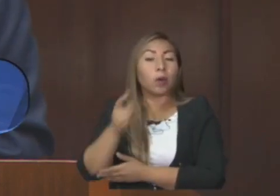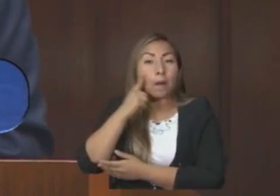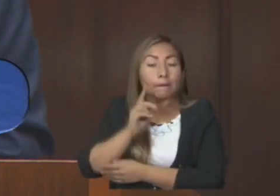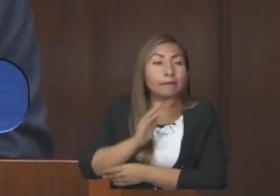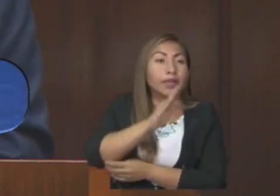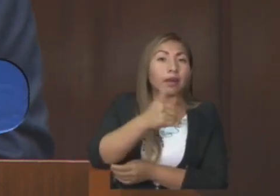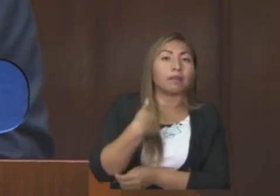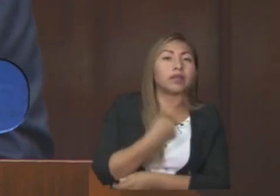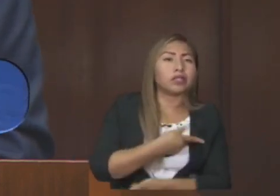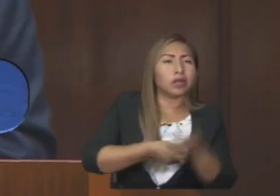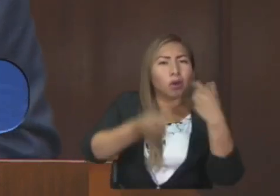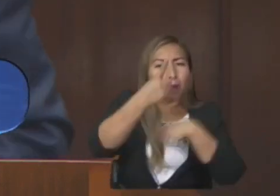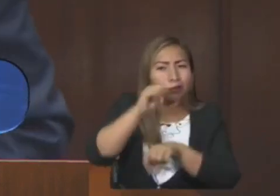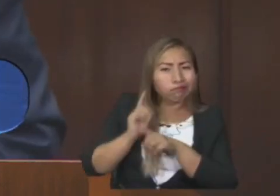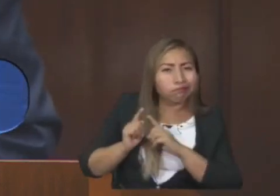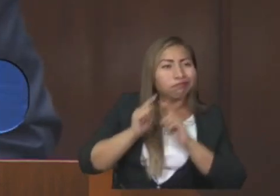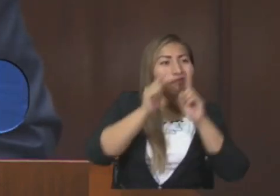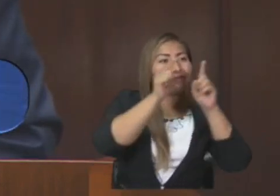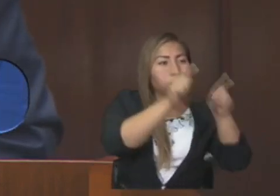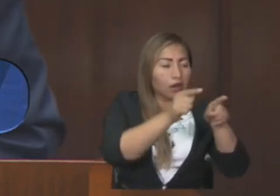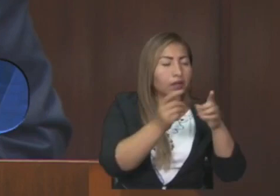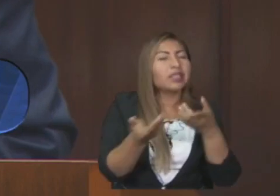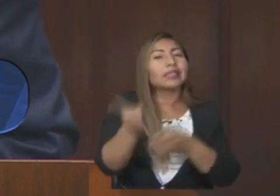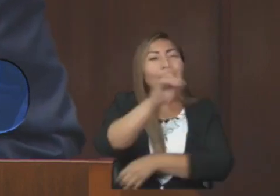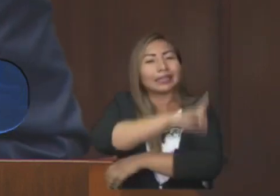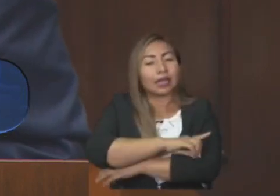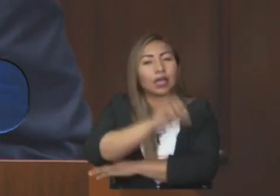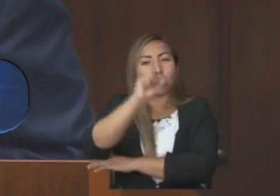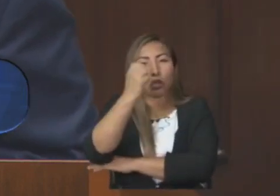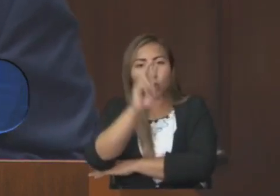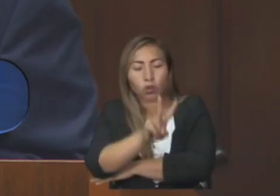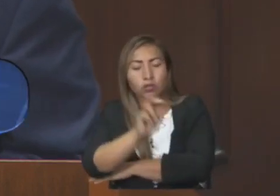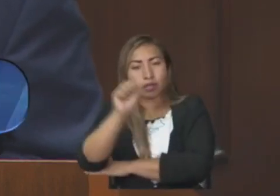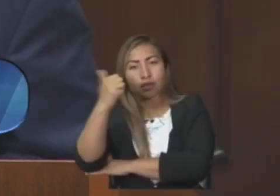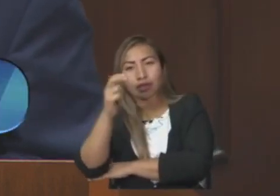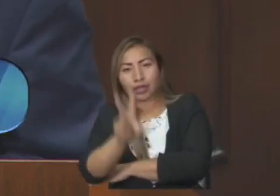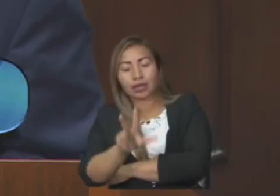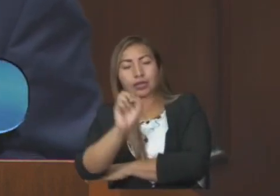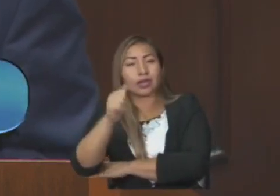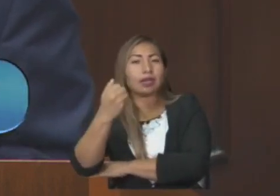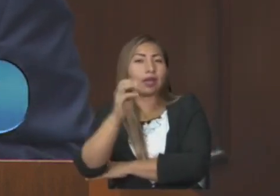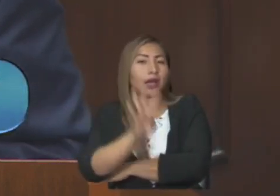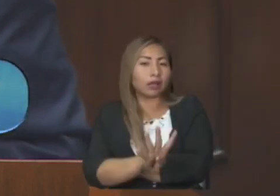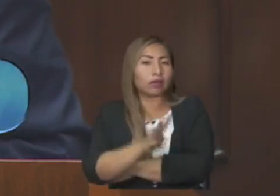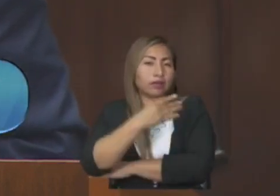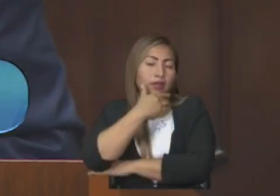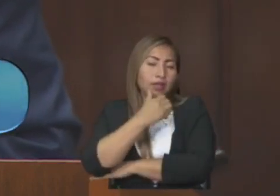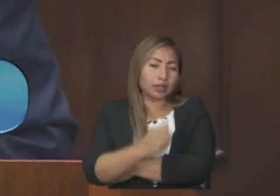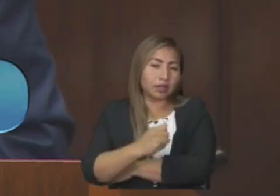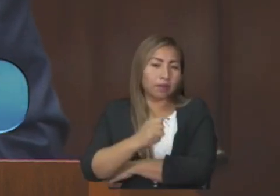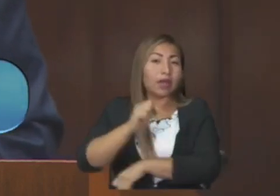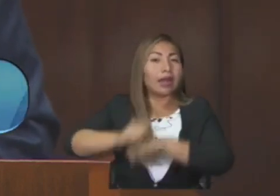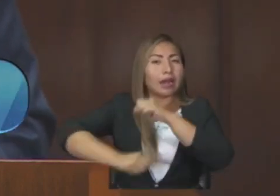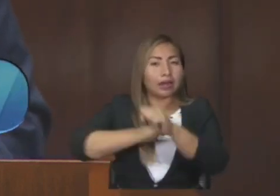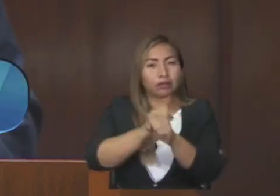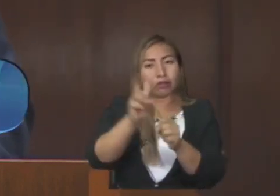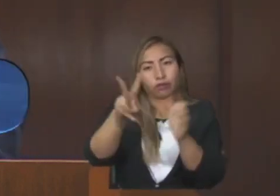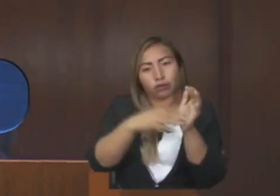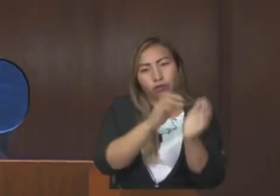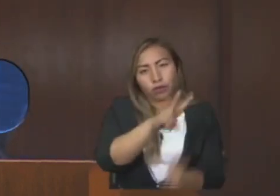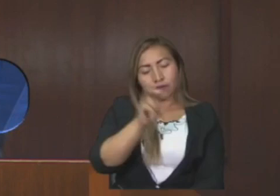Ministerio de Comercio e Industrias los días 12, 13 y 14 de diciembre del 2022.